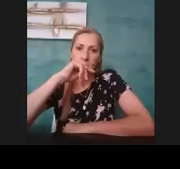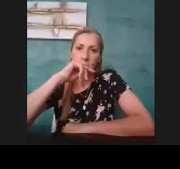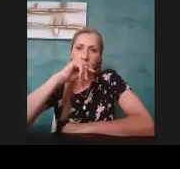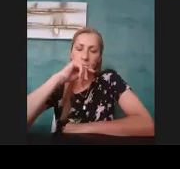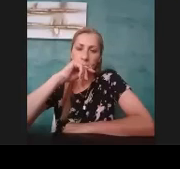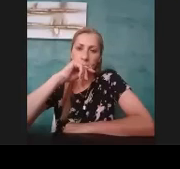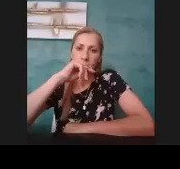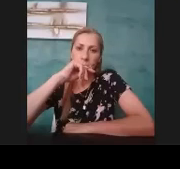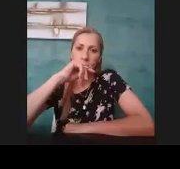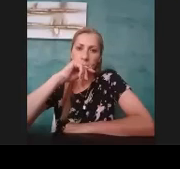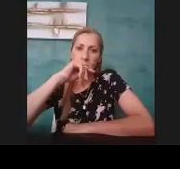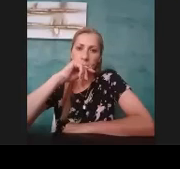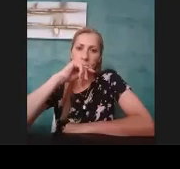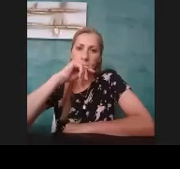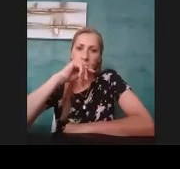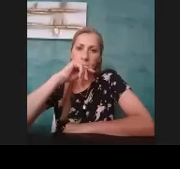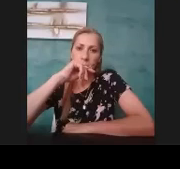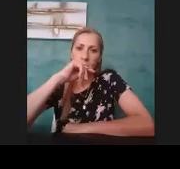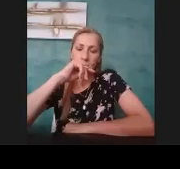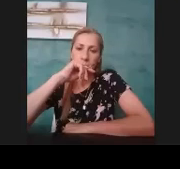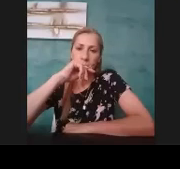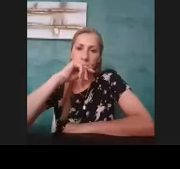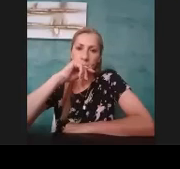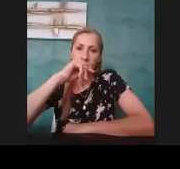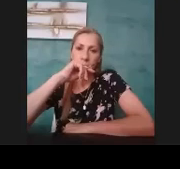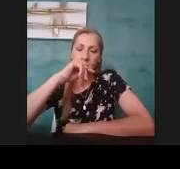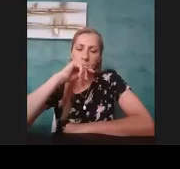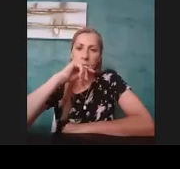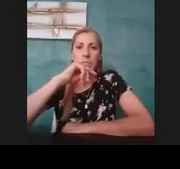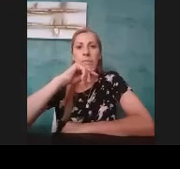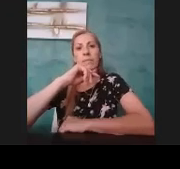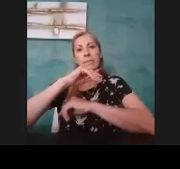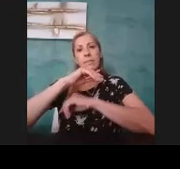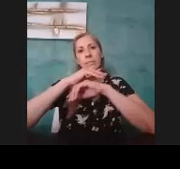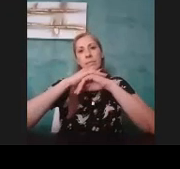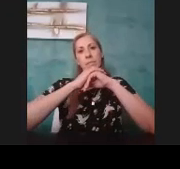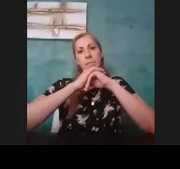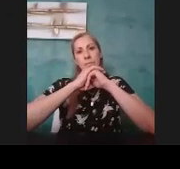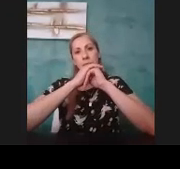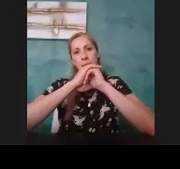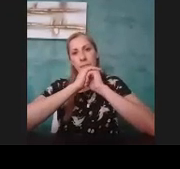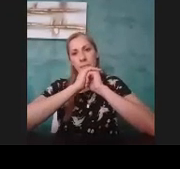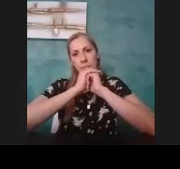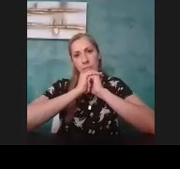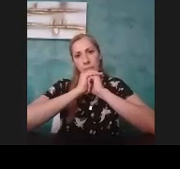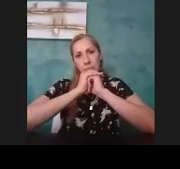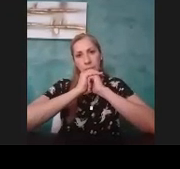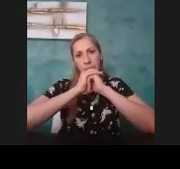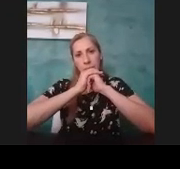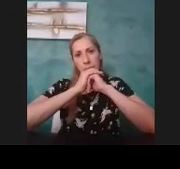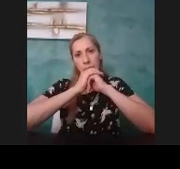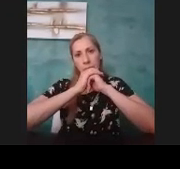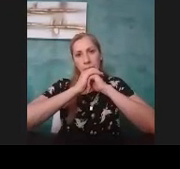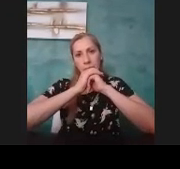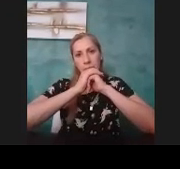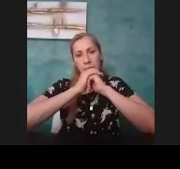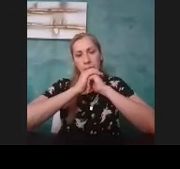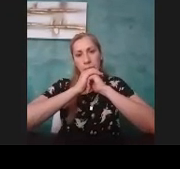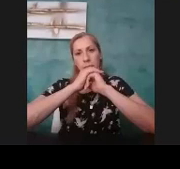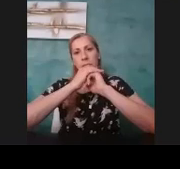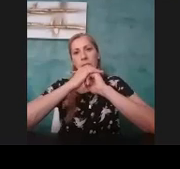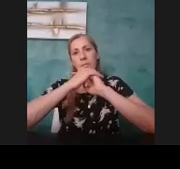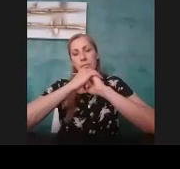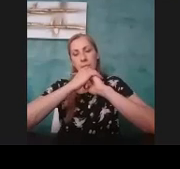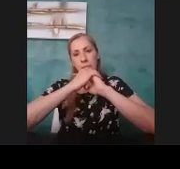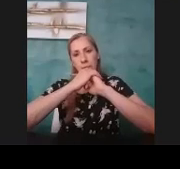Sol? Sí, Porque yo yo estoy creo seguro que que vos sabés la respuesta, porque la viviste. Pues si puta, si tuviéramos esto, la